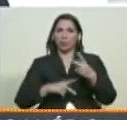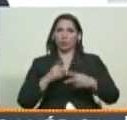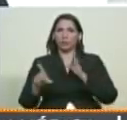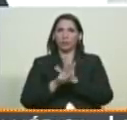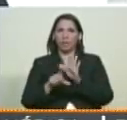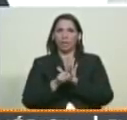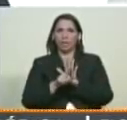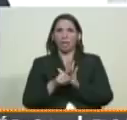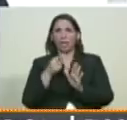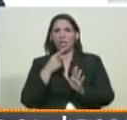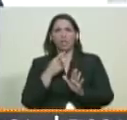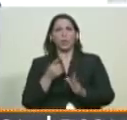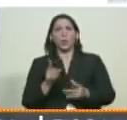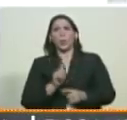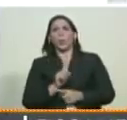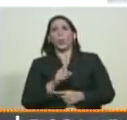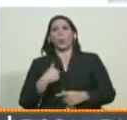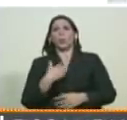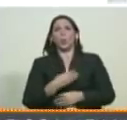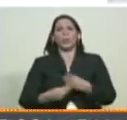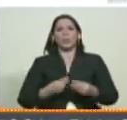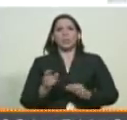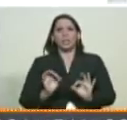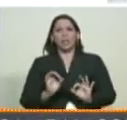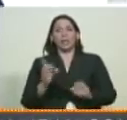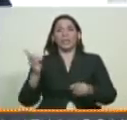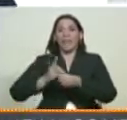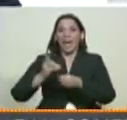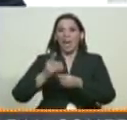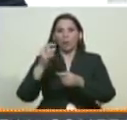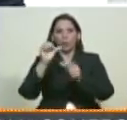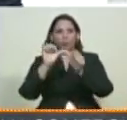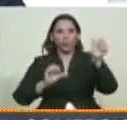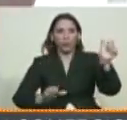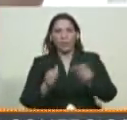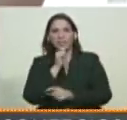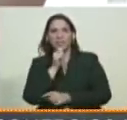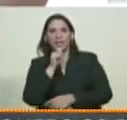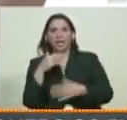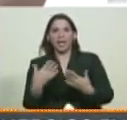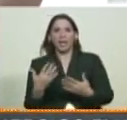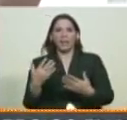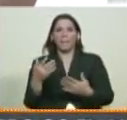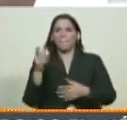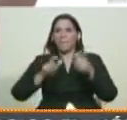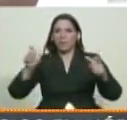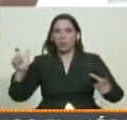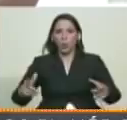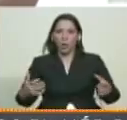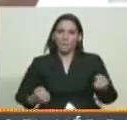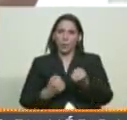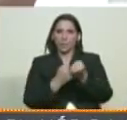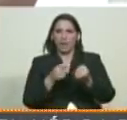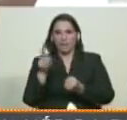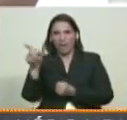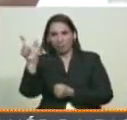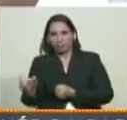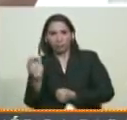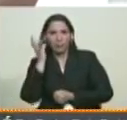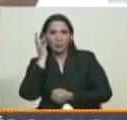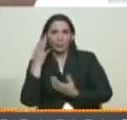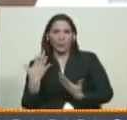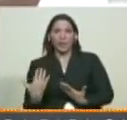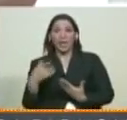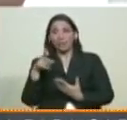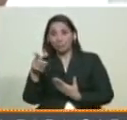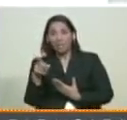admitió los hechos, sino que reveló datos, detalles de quiénes eran sus cómplices. Y en ese sentido, con su